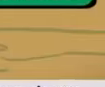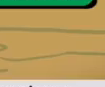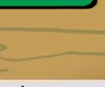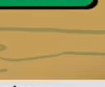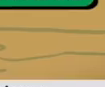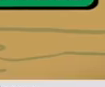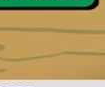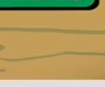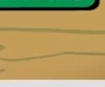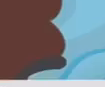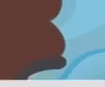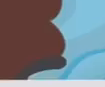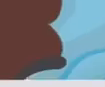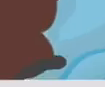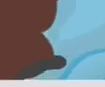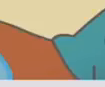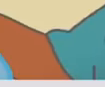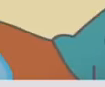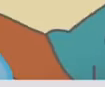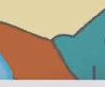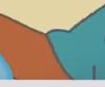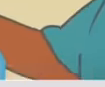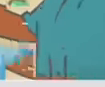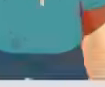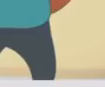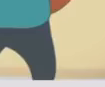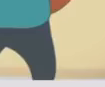Con las responsabilidades compartidas.